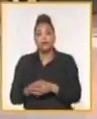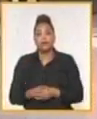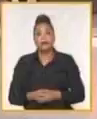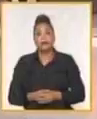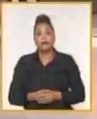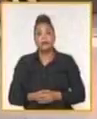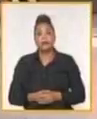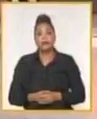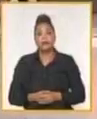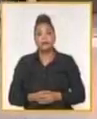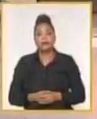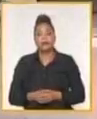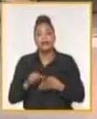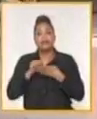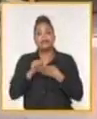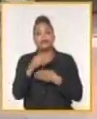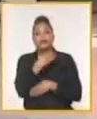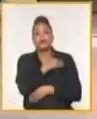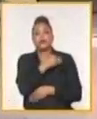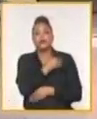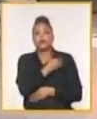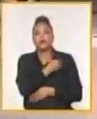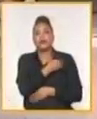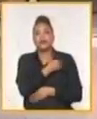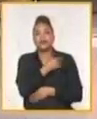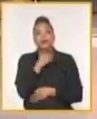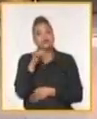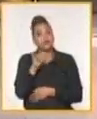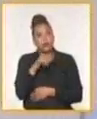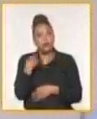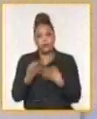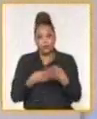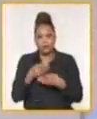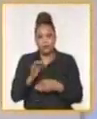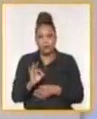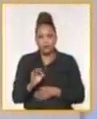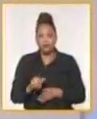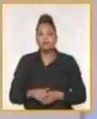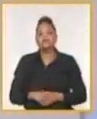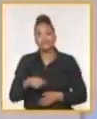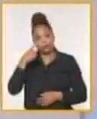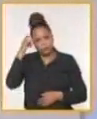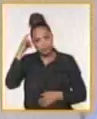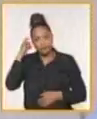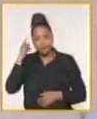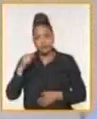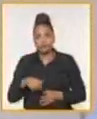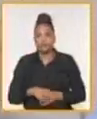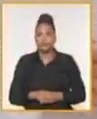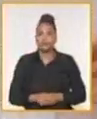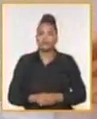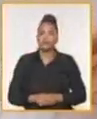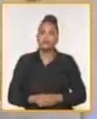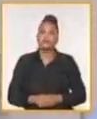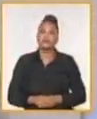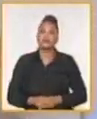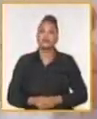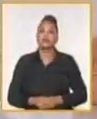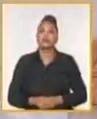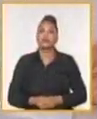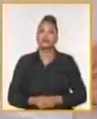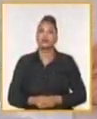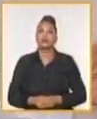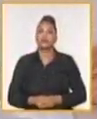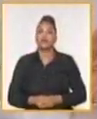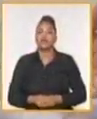por el tema del servicio militar. Los ultraortodoxos. Él logró salvar su coalición en una